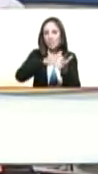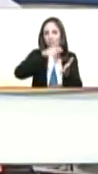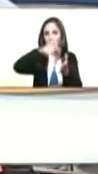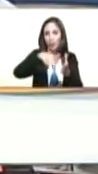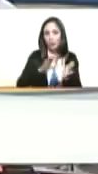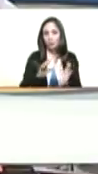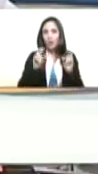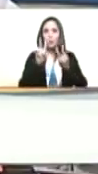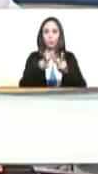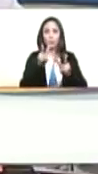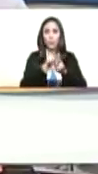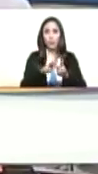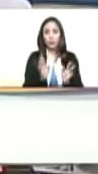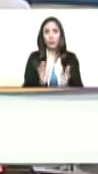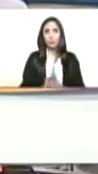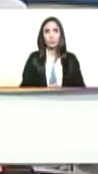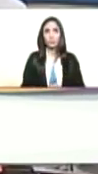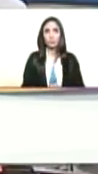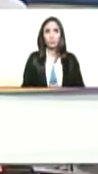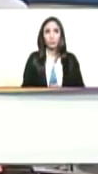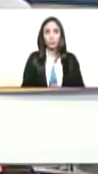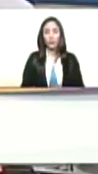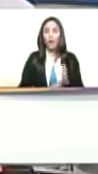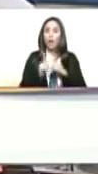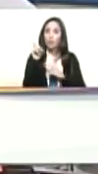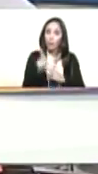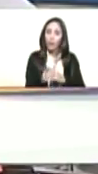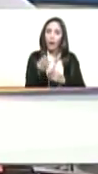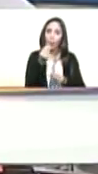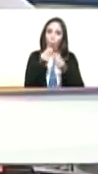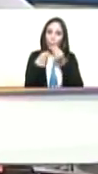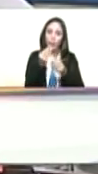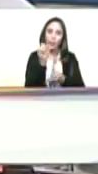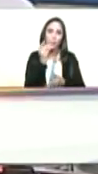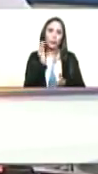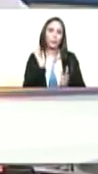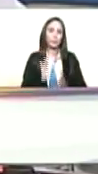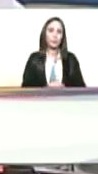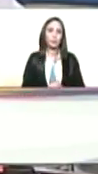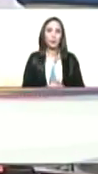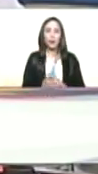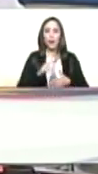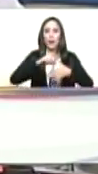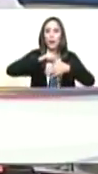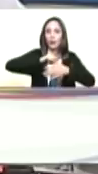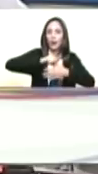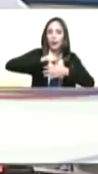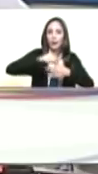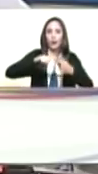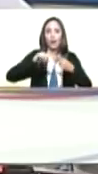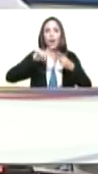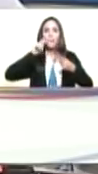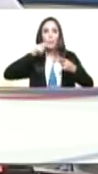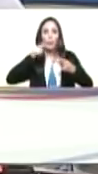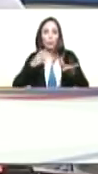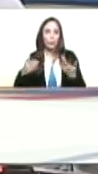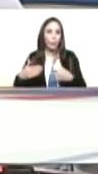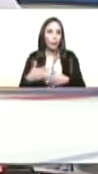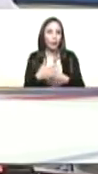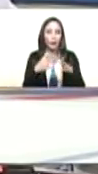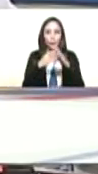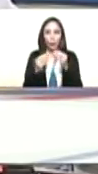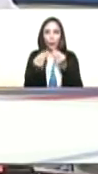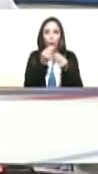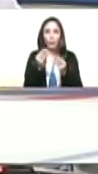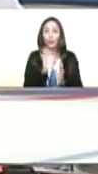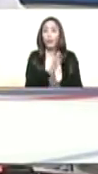hay un elemento importante, presidente, que es la proteína animal. Está la proteína vegetal y está la proteína animal, que es fundamental para la